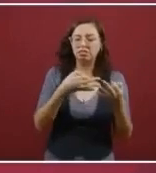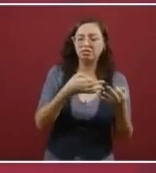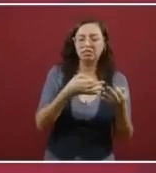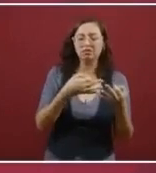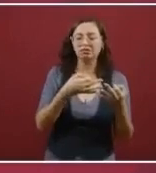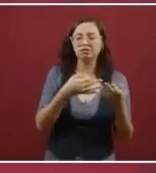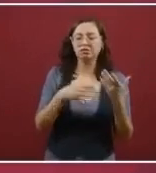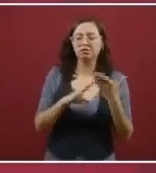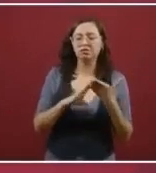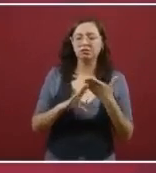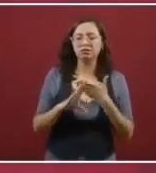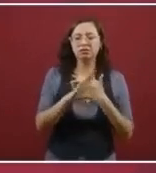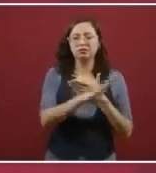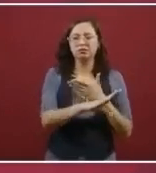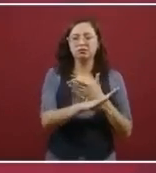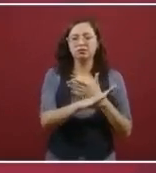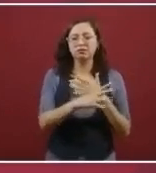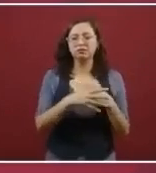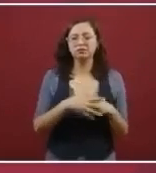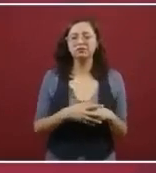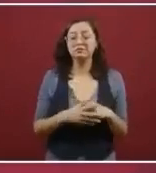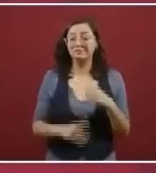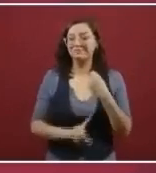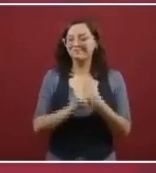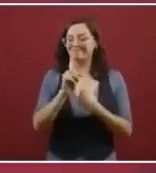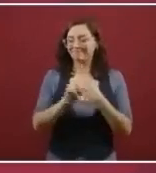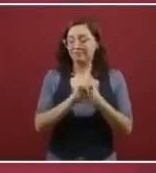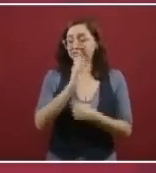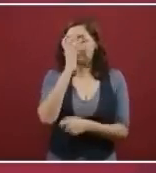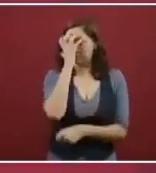Ese es un problema serio,